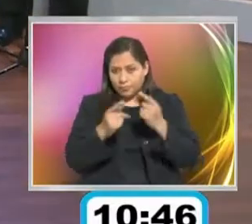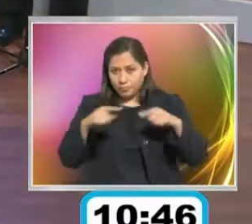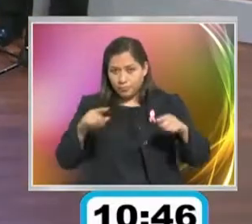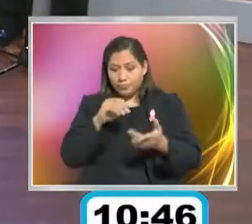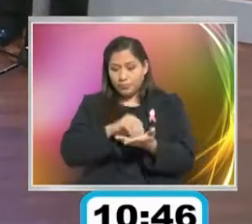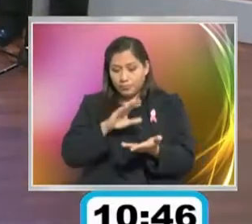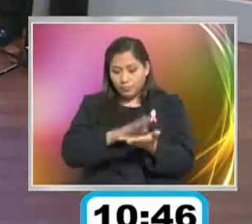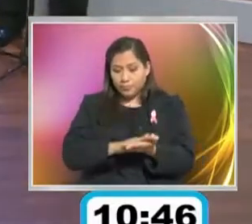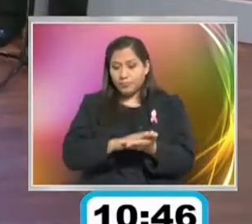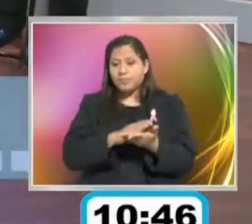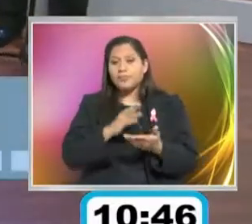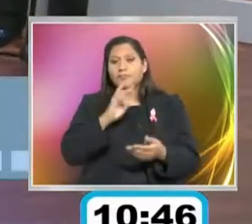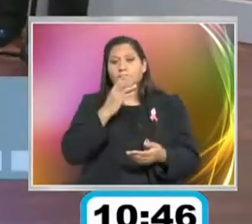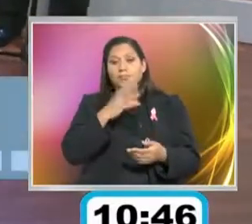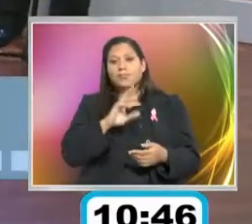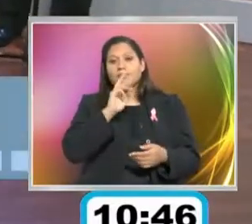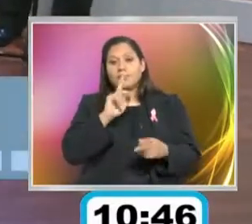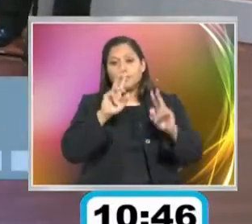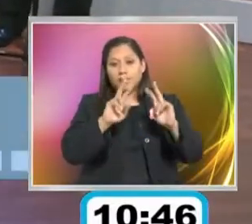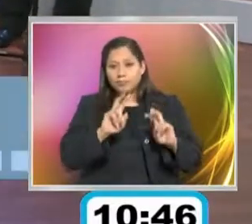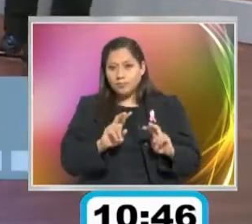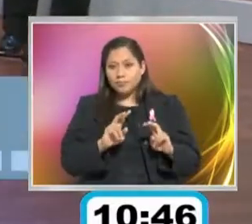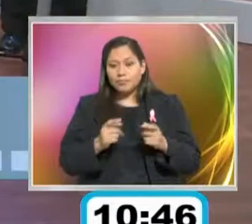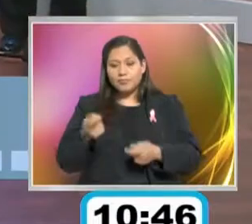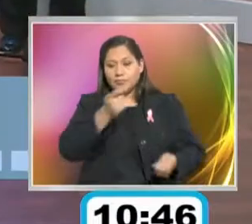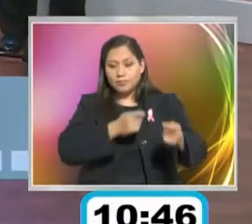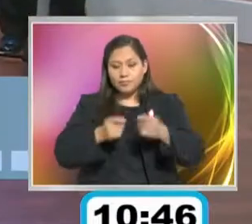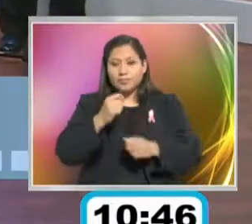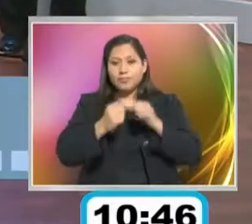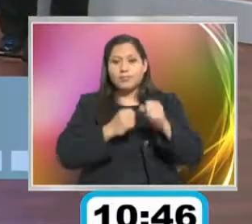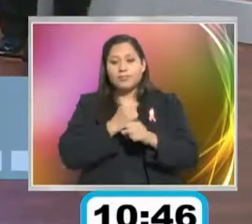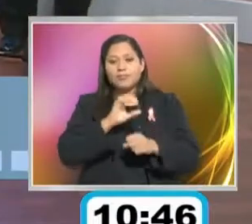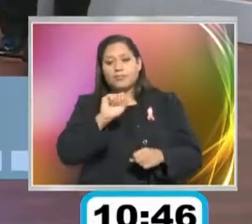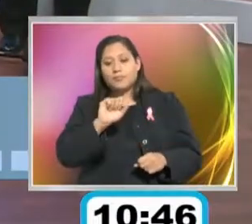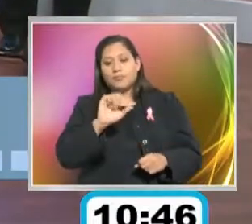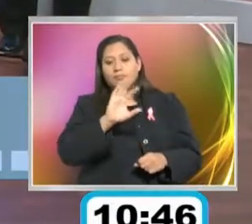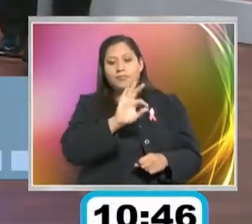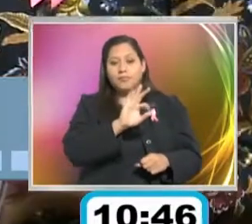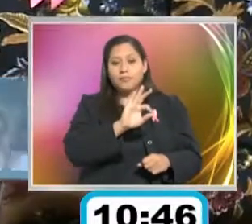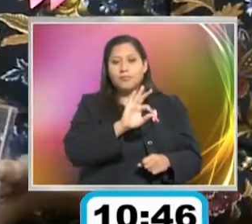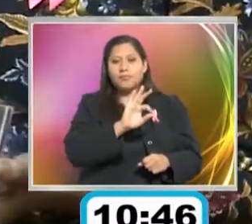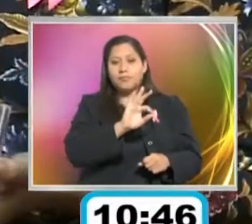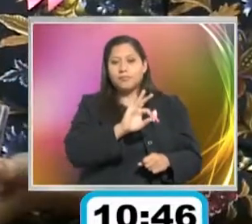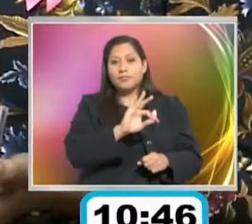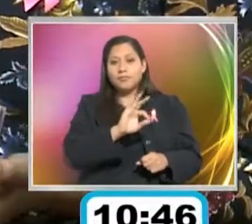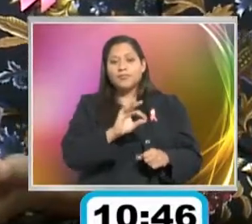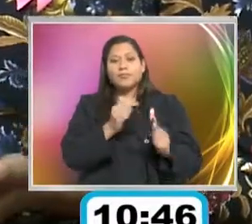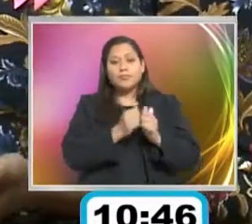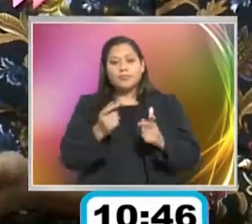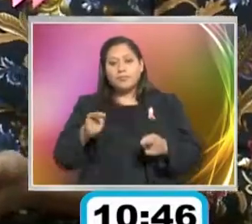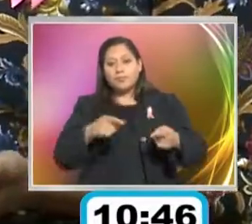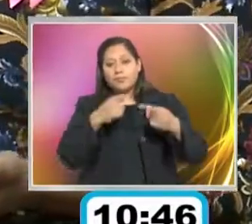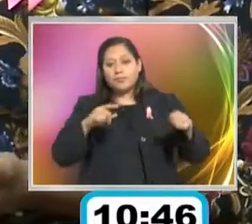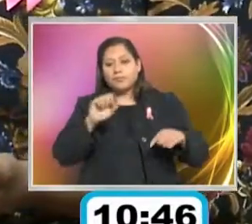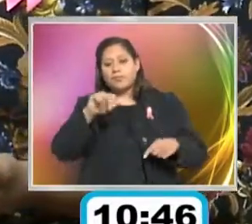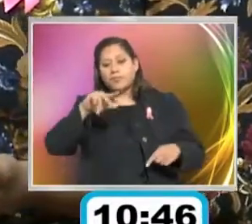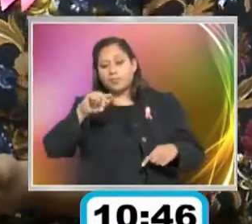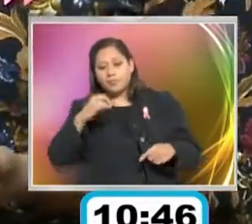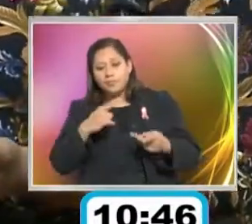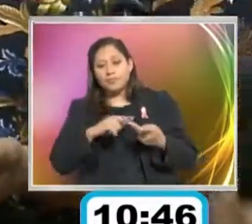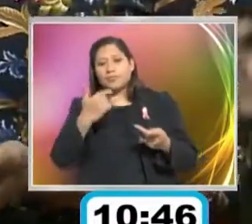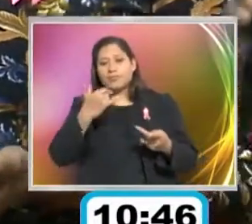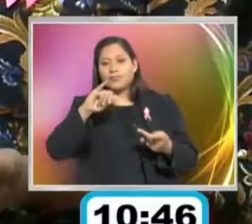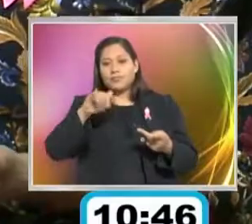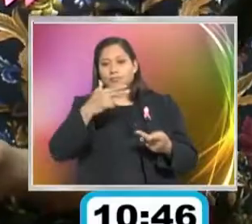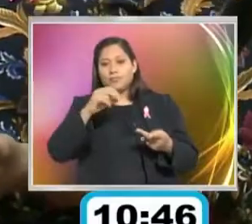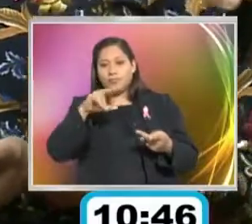Viene plasmado de los 10 mejores temas de la salsa de los años 60, 40. ¡Ay, qué maravilla! Con música de Santiago Cerón, de Johnny